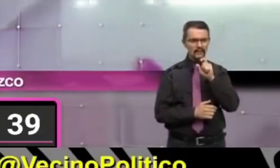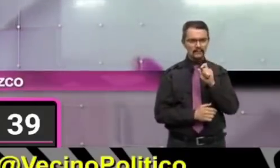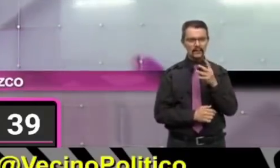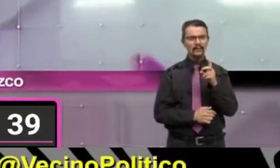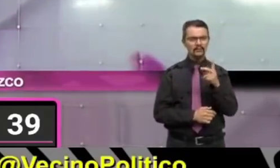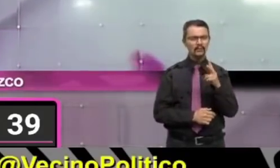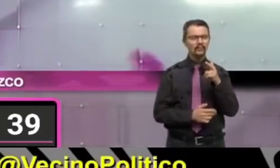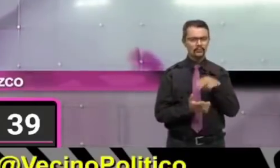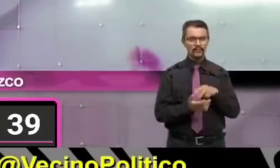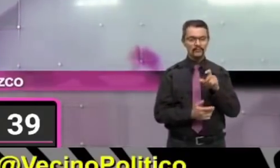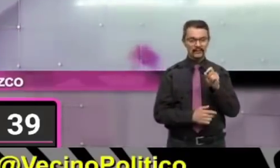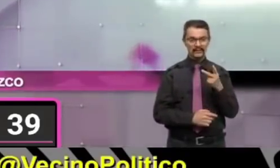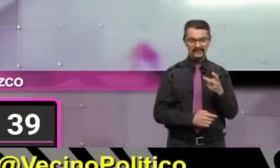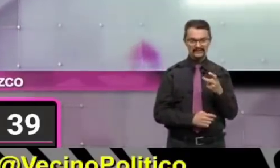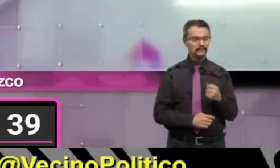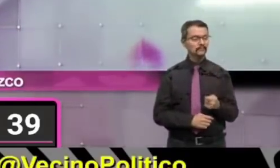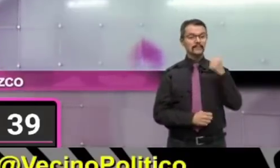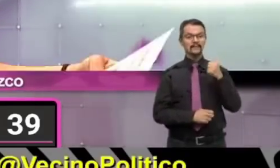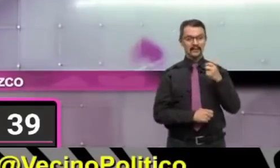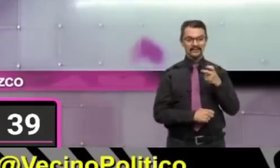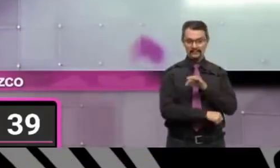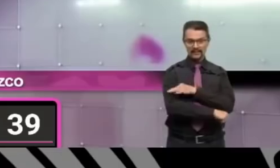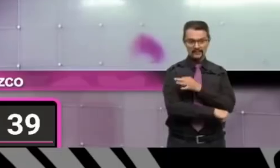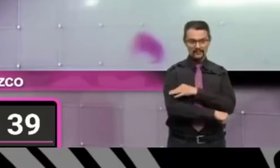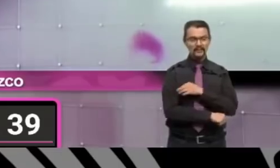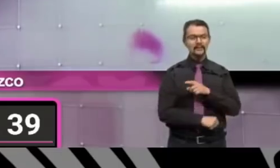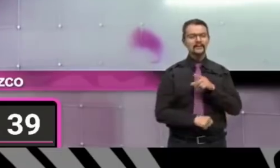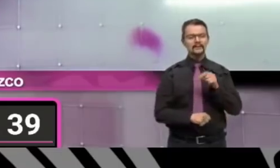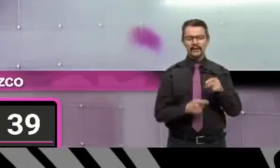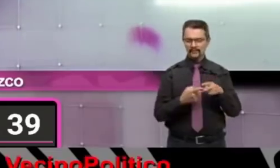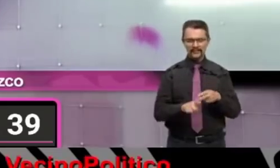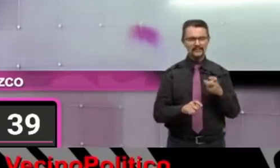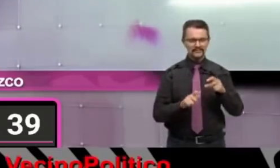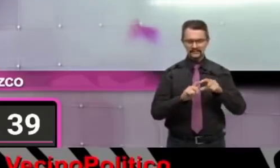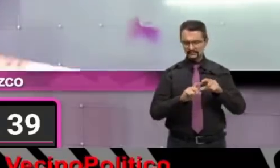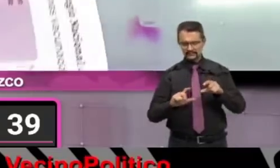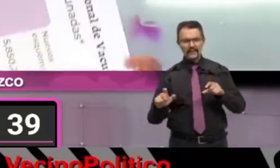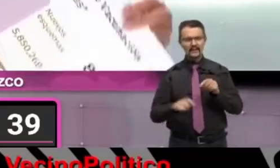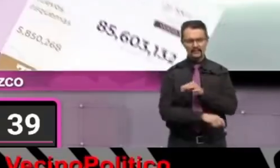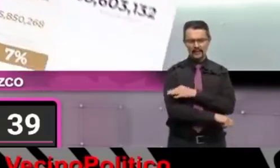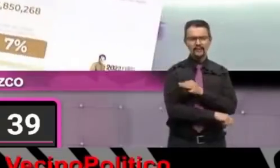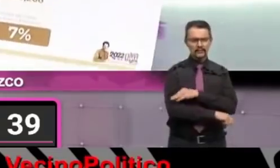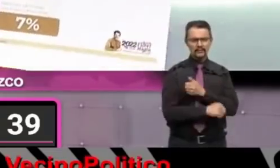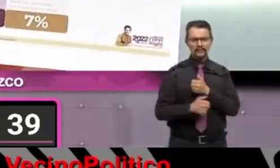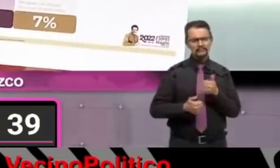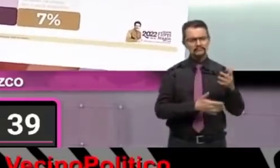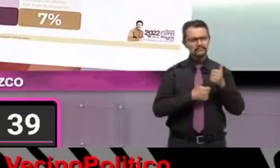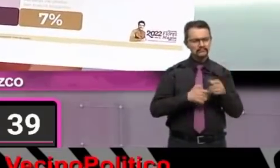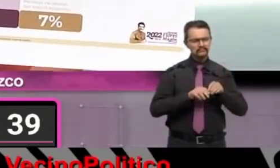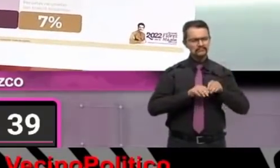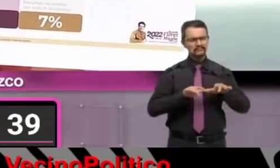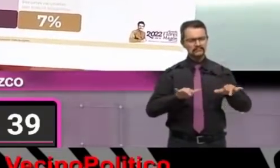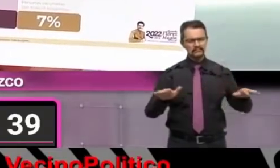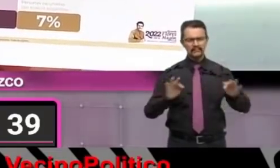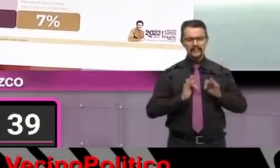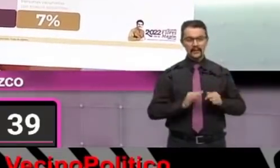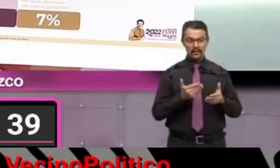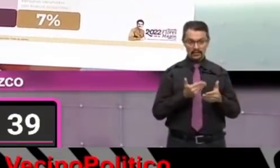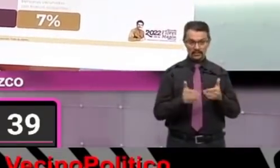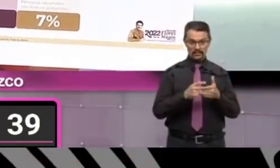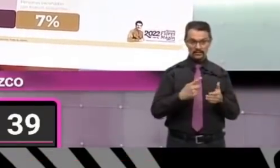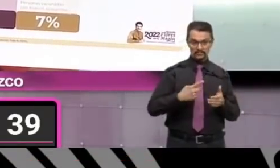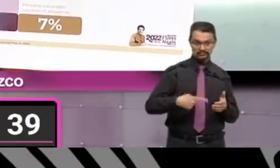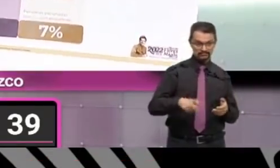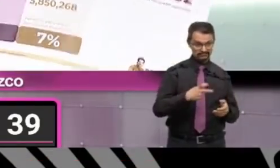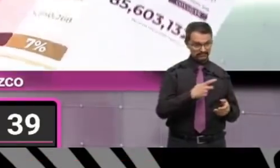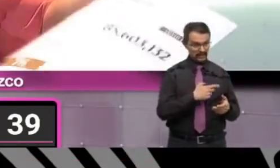allá a empezar a recibir las primeras dosis, pero además hoy en día casi está el 100% de la población vacunada,